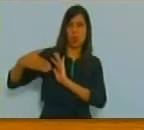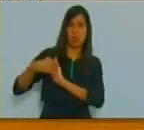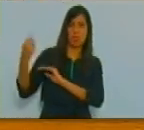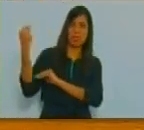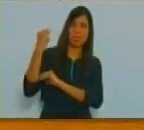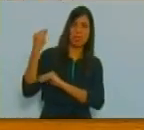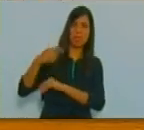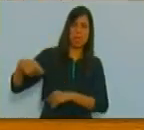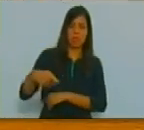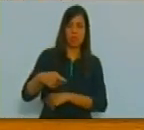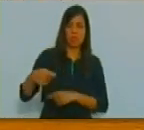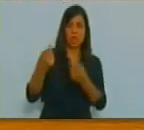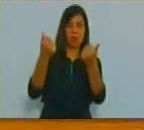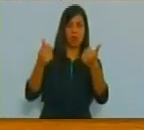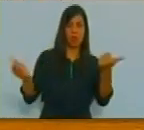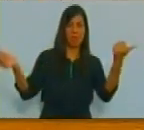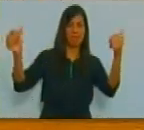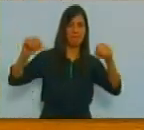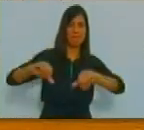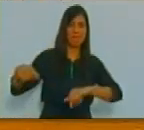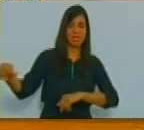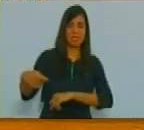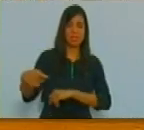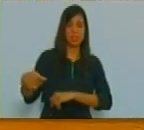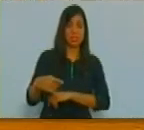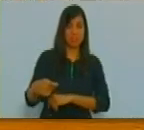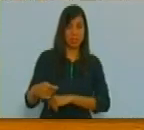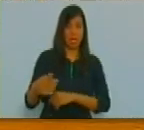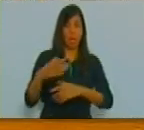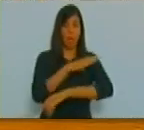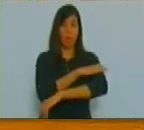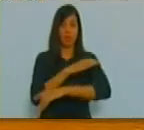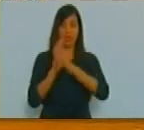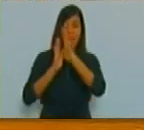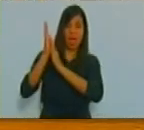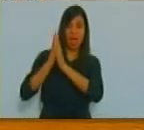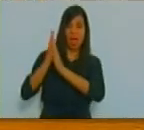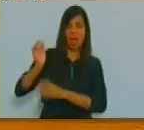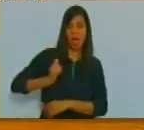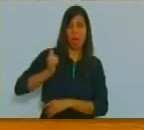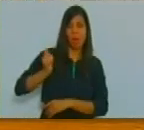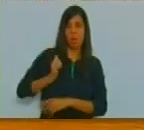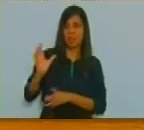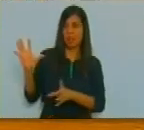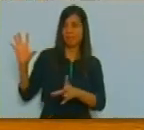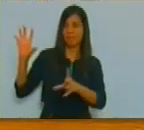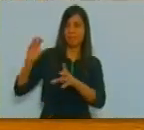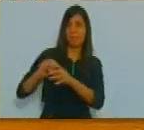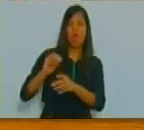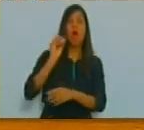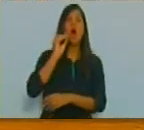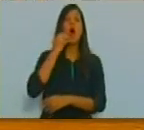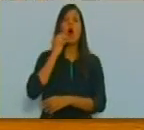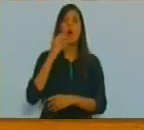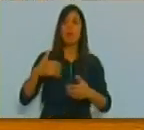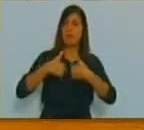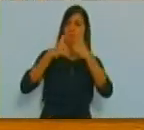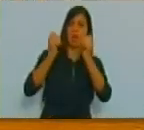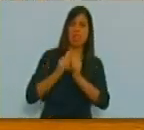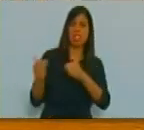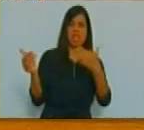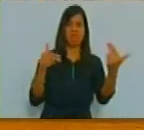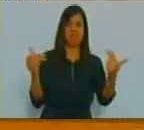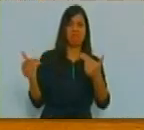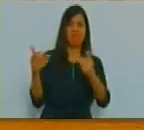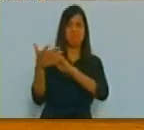creado las heridas sociales que han sido aprovechadas por la derecha transnacional para llevar a nuestros jóvenes a la violencia con fines políticos